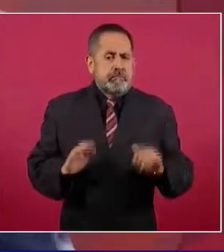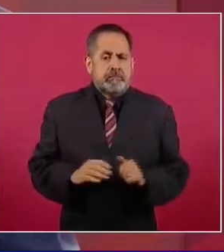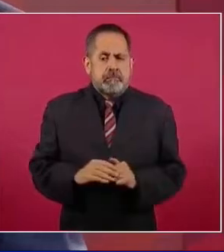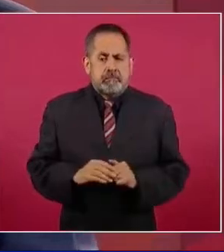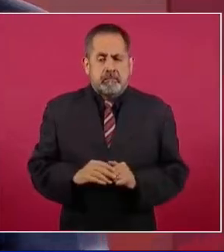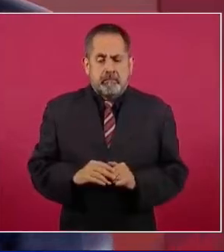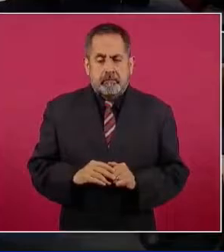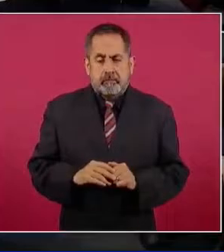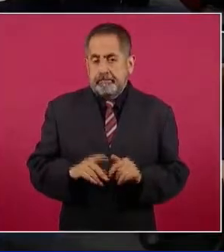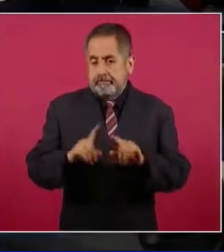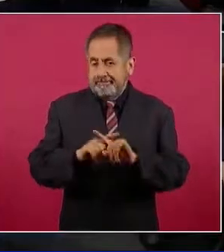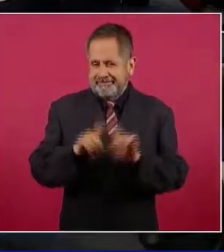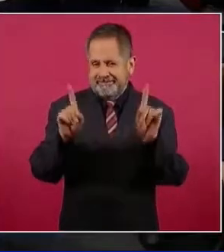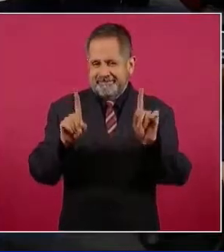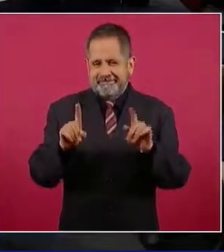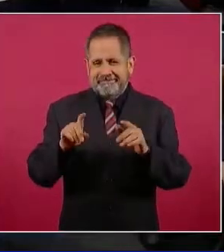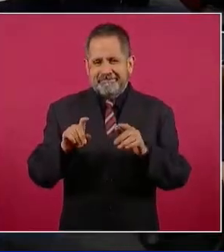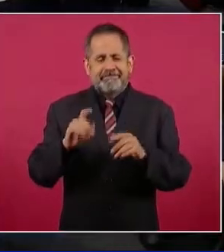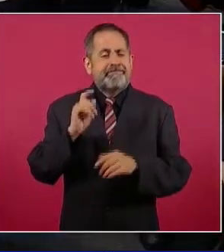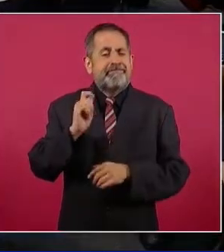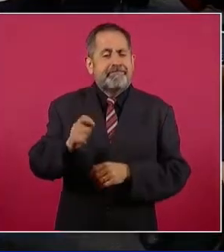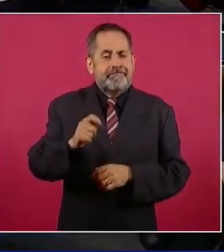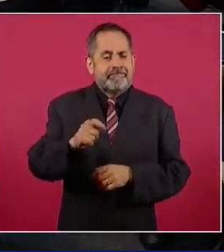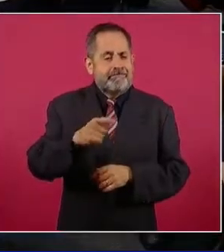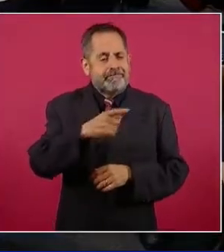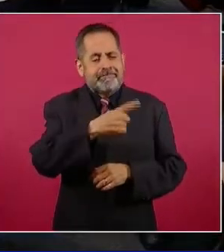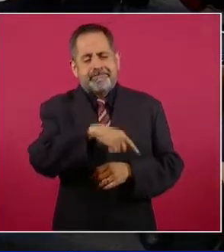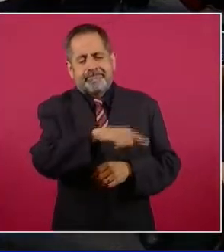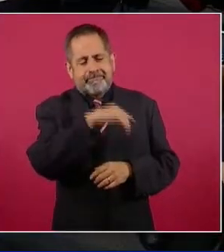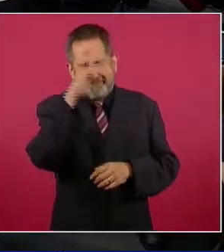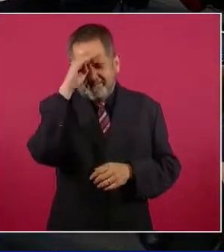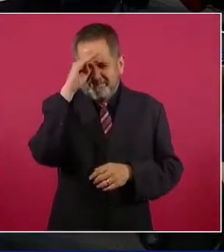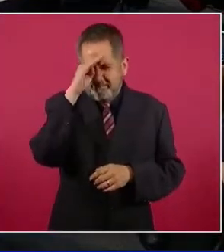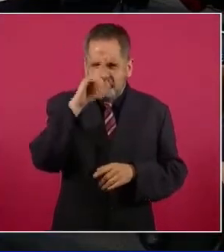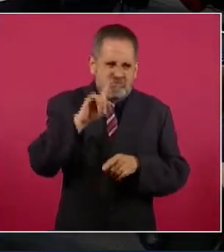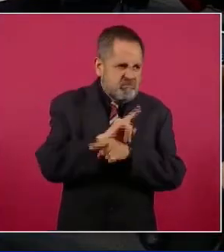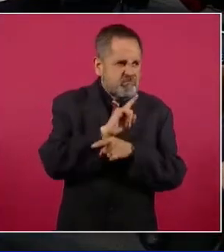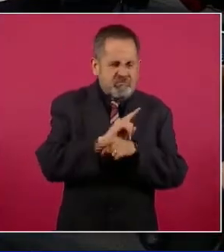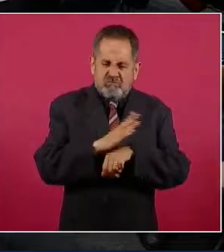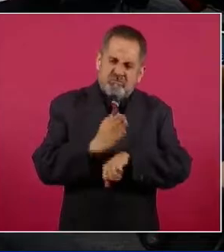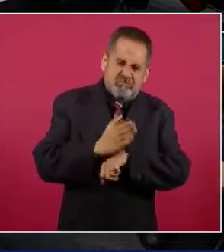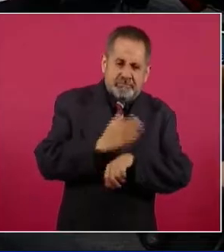Muy contrario de lo que piensan los conservadores, ¿no?